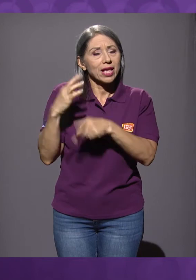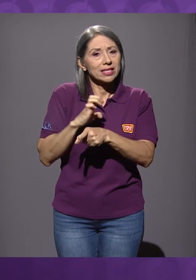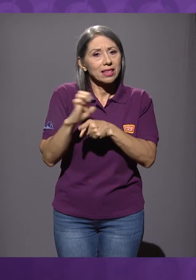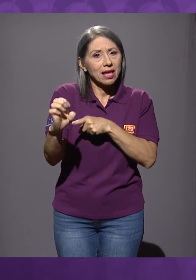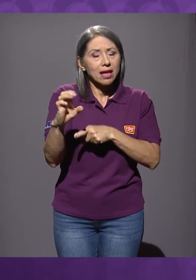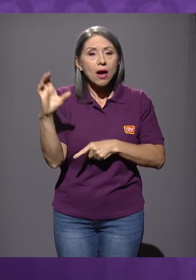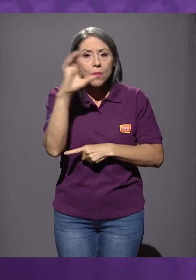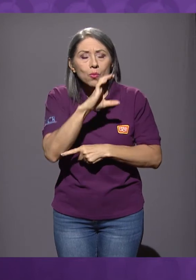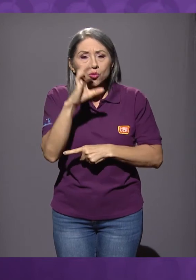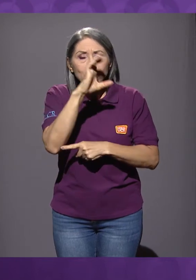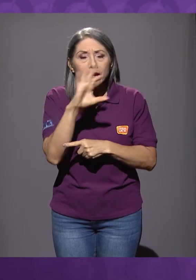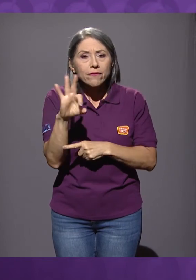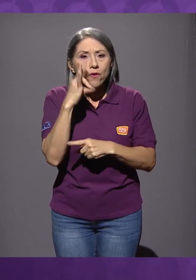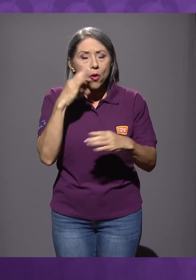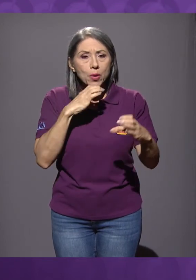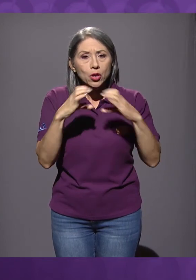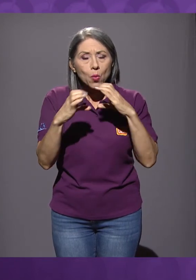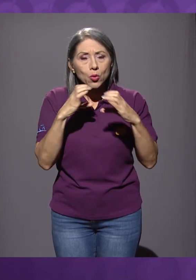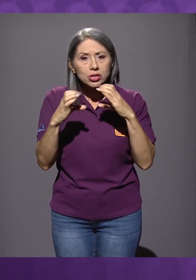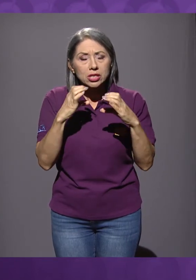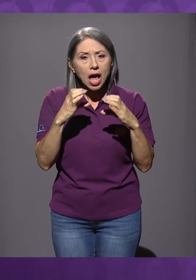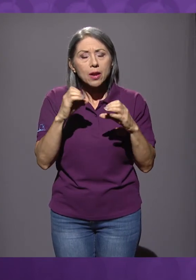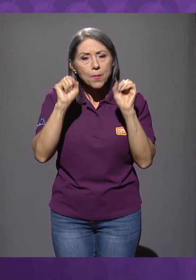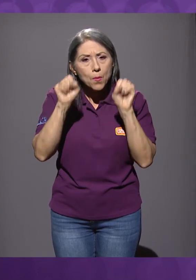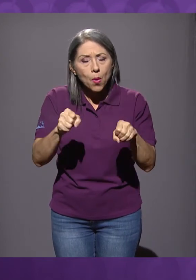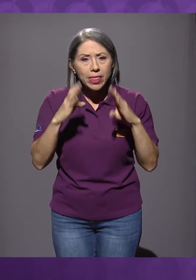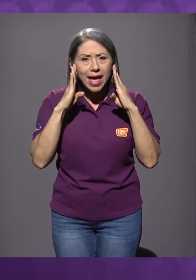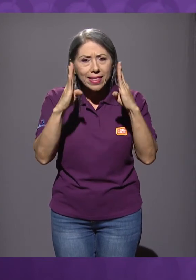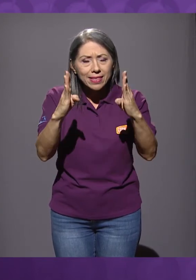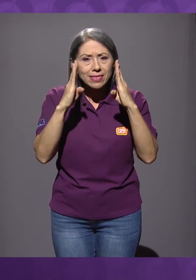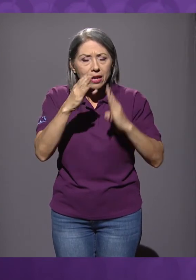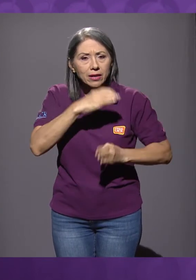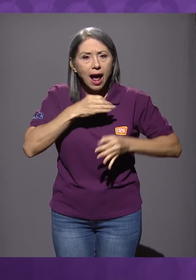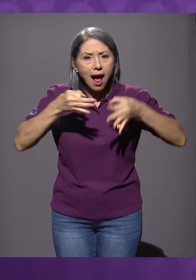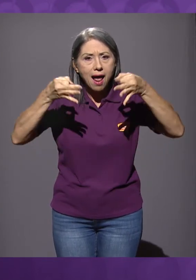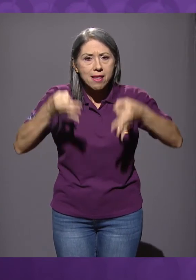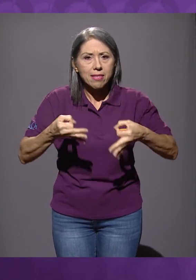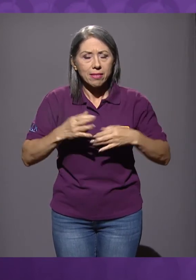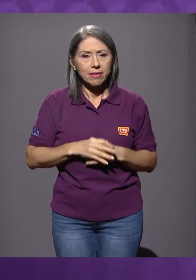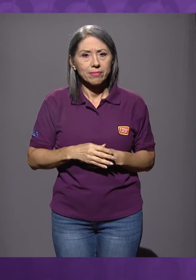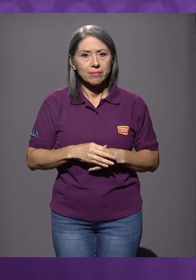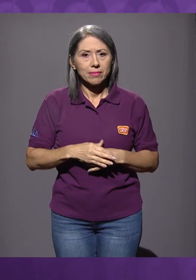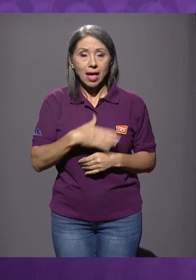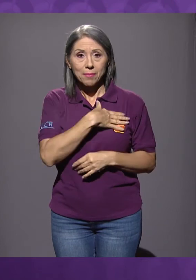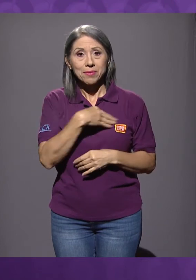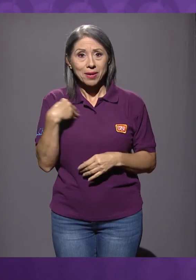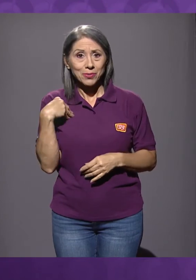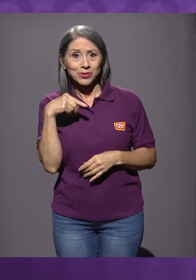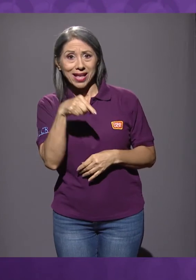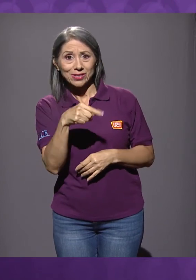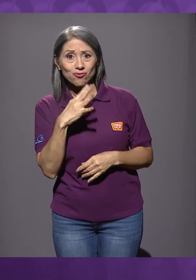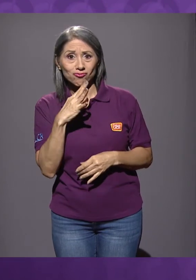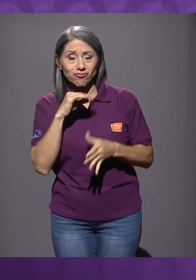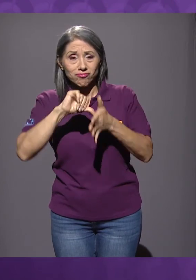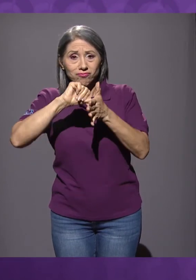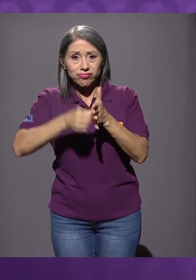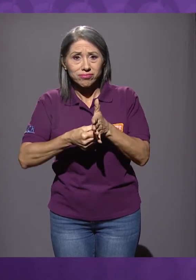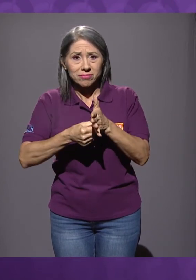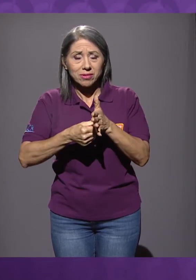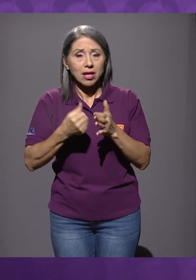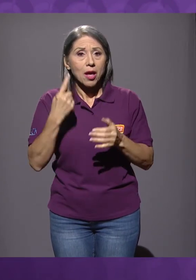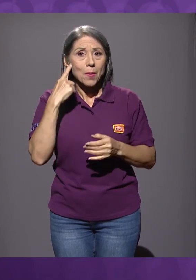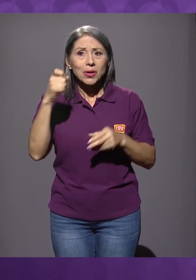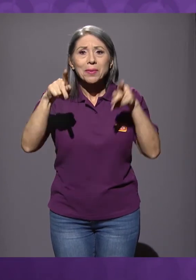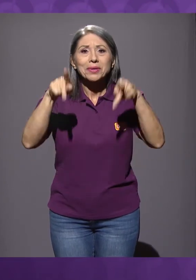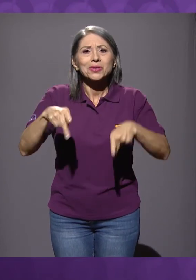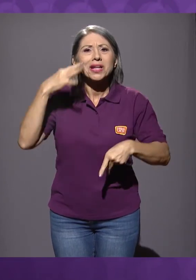de comunicación y las herramientas necesarias para dar una atención de calidad a esa persona. O sea, me gusta mucho enfatizar eso, porque si no hay una